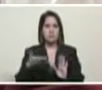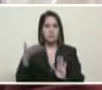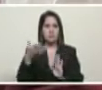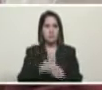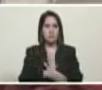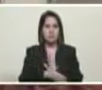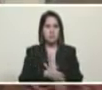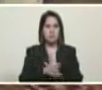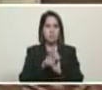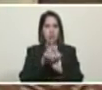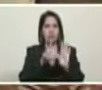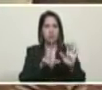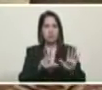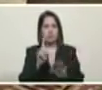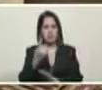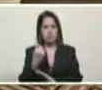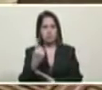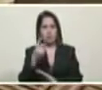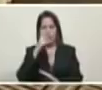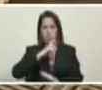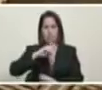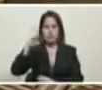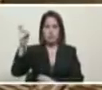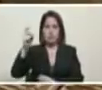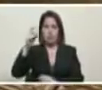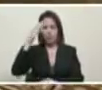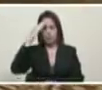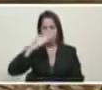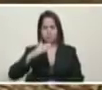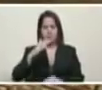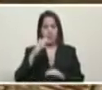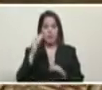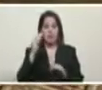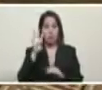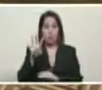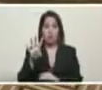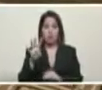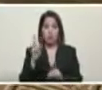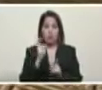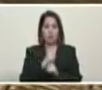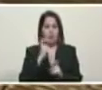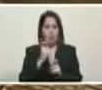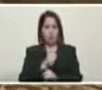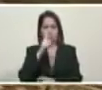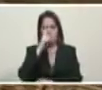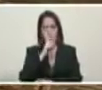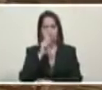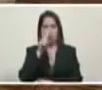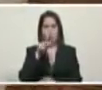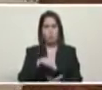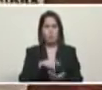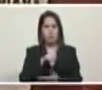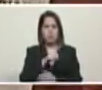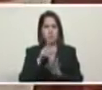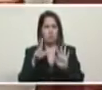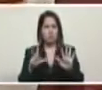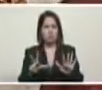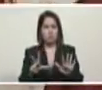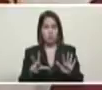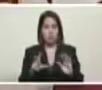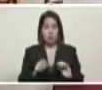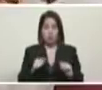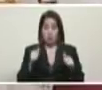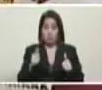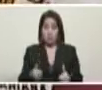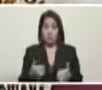de la Guardia Nacional Bolivariana, el 4 de agosto del año 2018. Daremos inicio